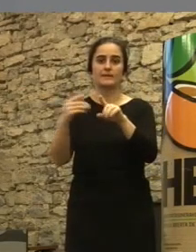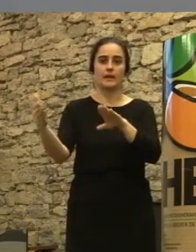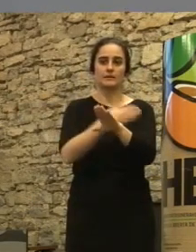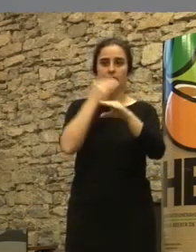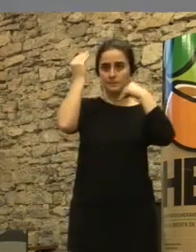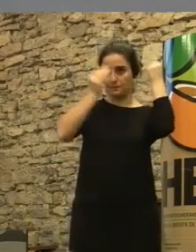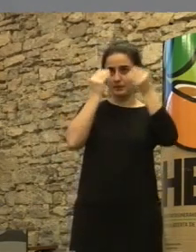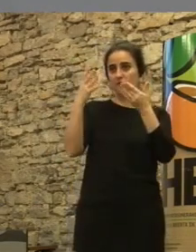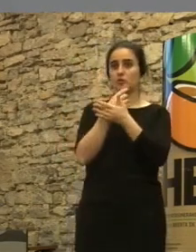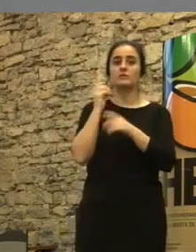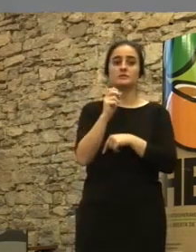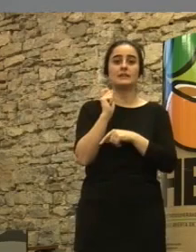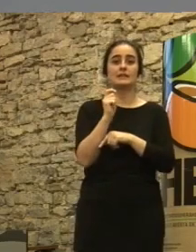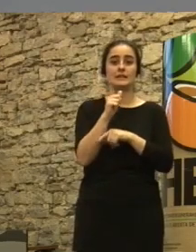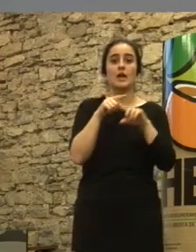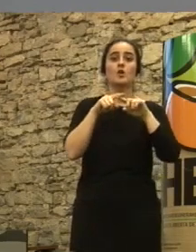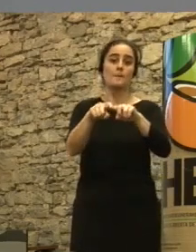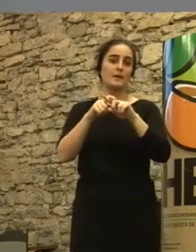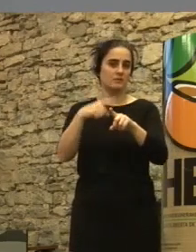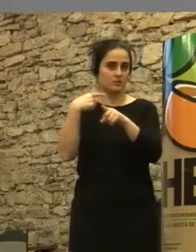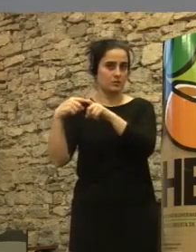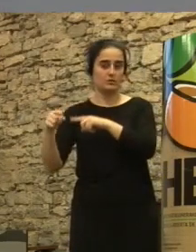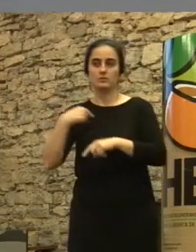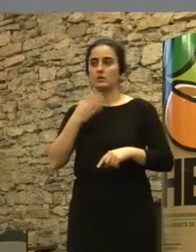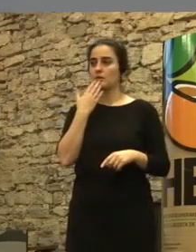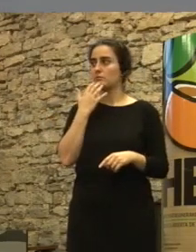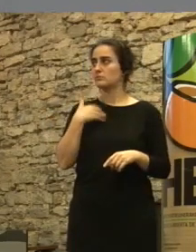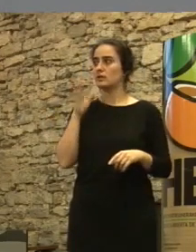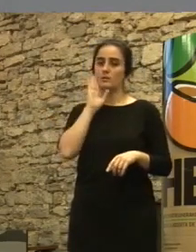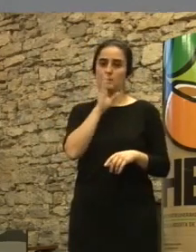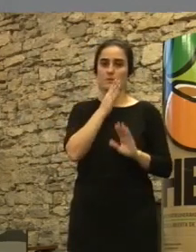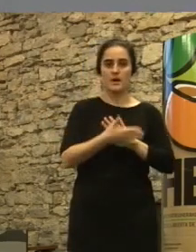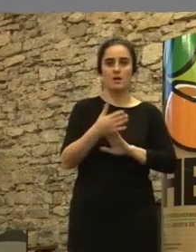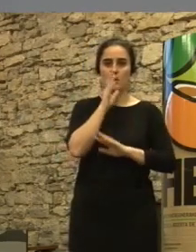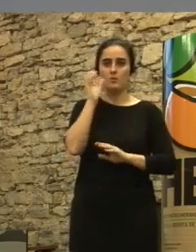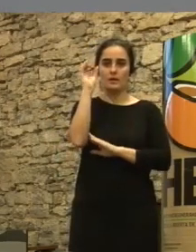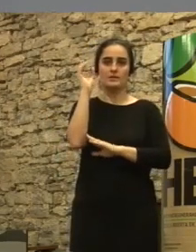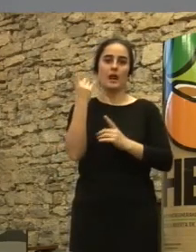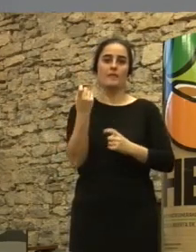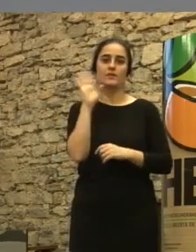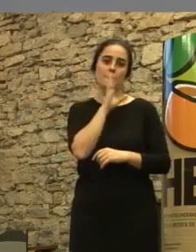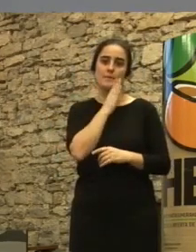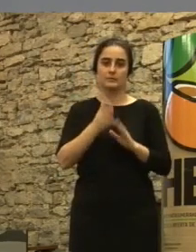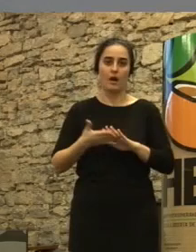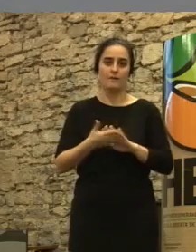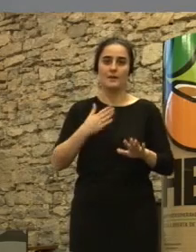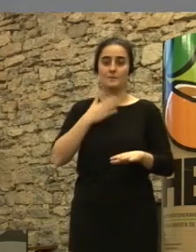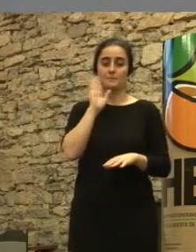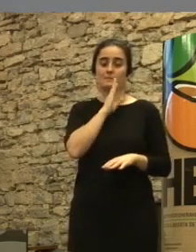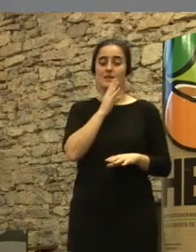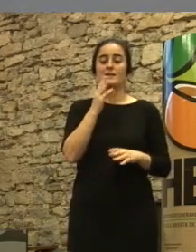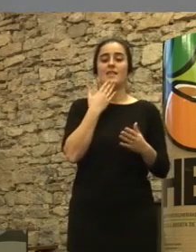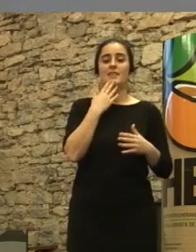Todos difundimos cosas constantemente. Yo voy a hablar de mi madre, yo siempre hablo de mi madre en las charlas porque hay que hablar de las madres. Mi madre tiene 76